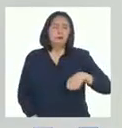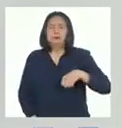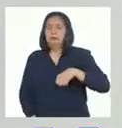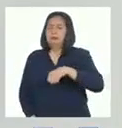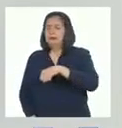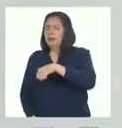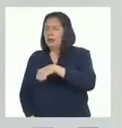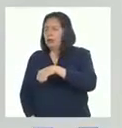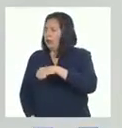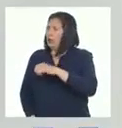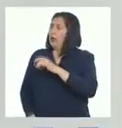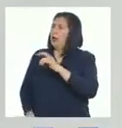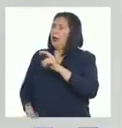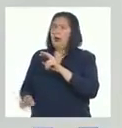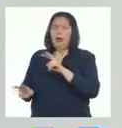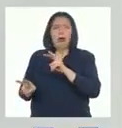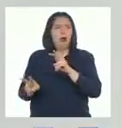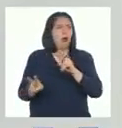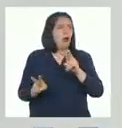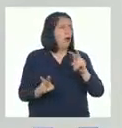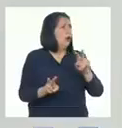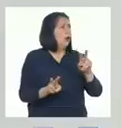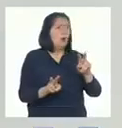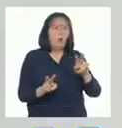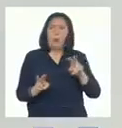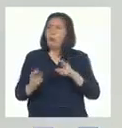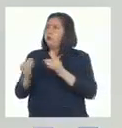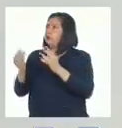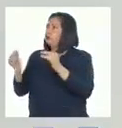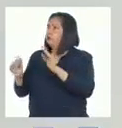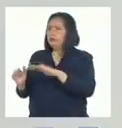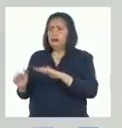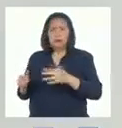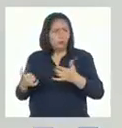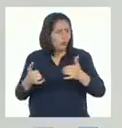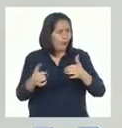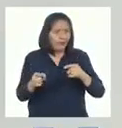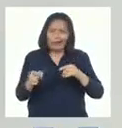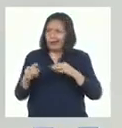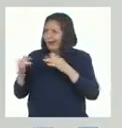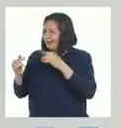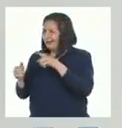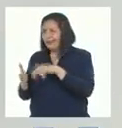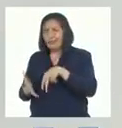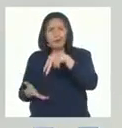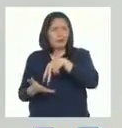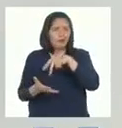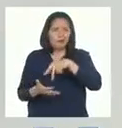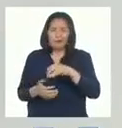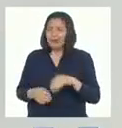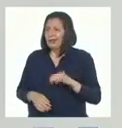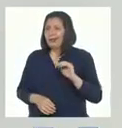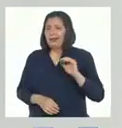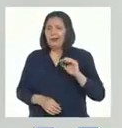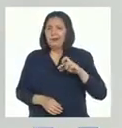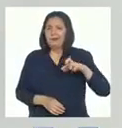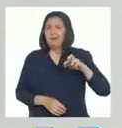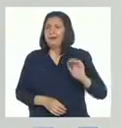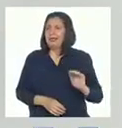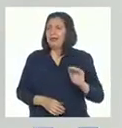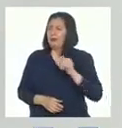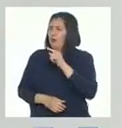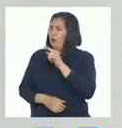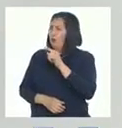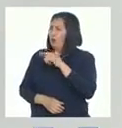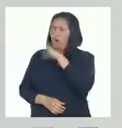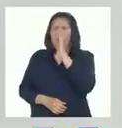Se siente sorprendido al ver a su alrededor a tantos niños que juegan, que ríen y que saltan. Él